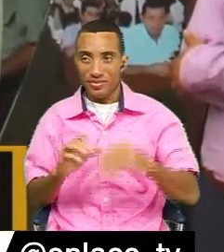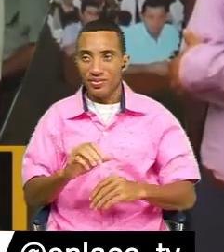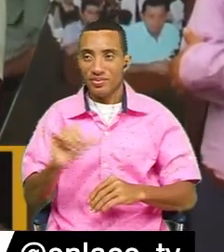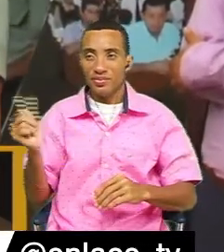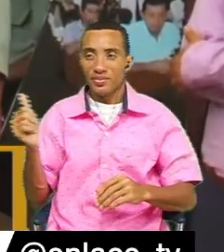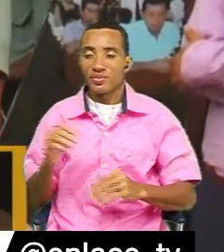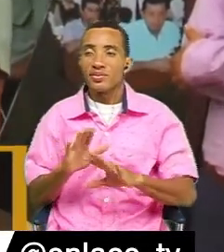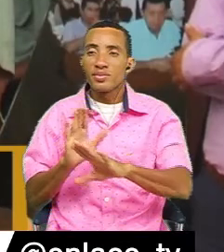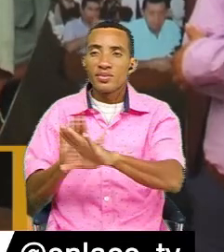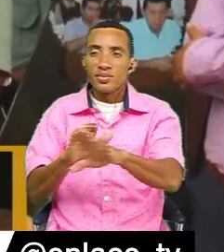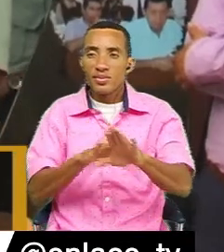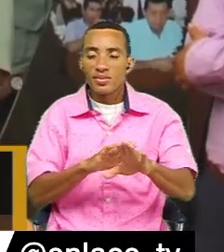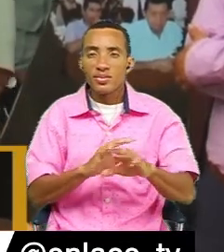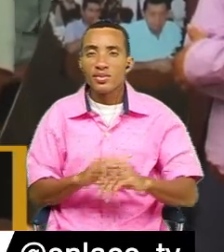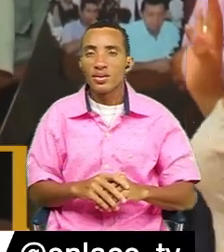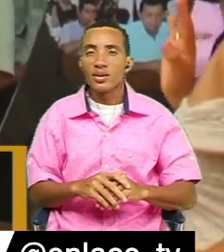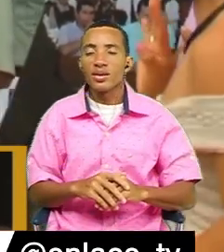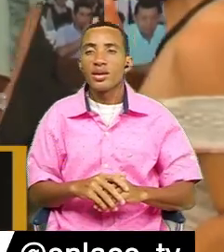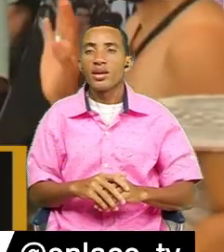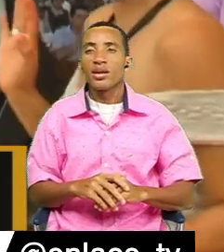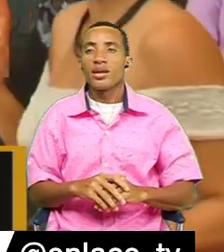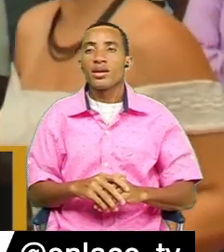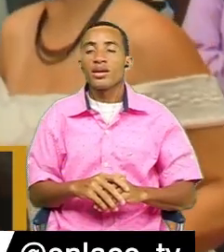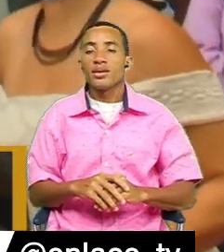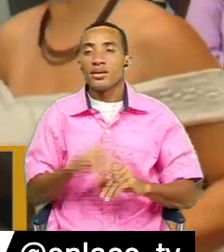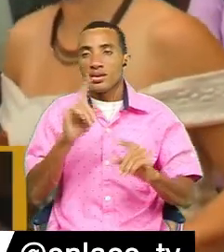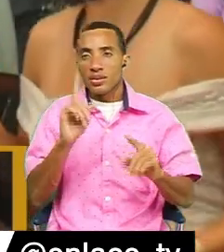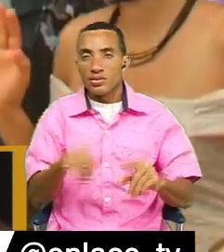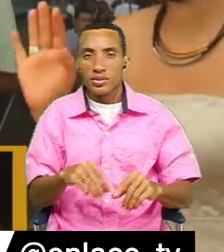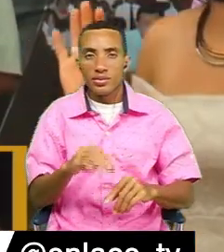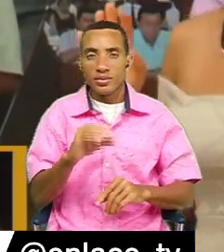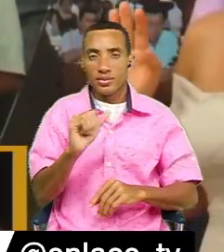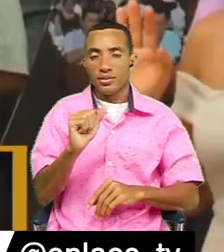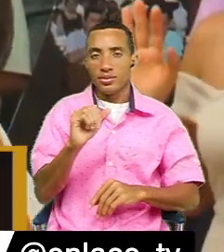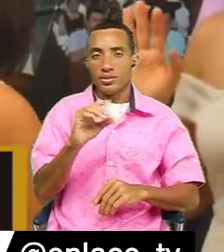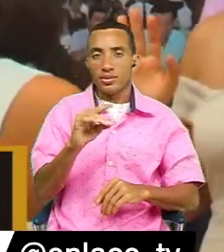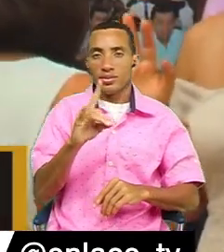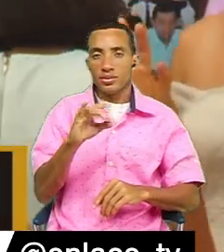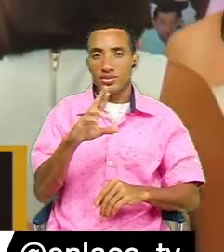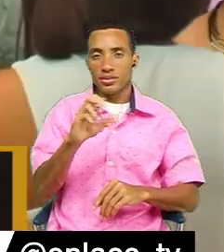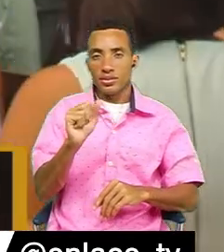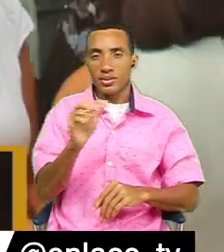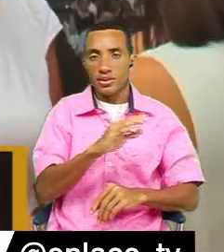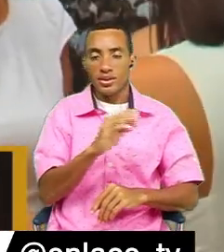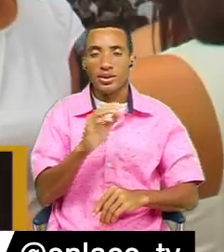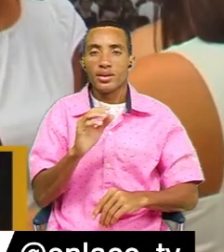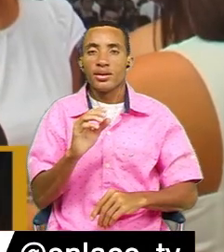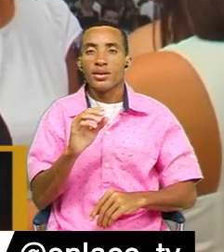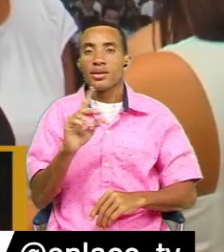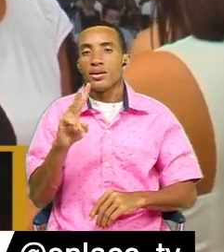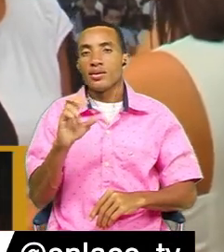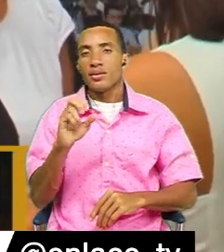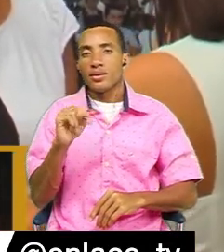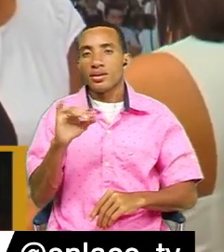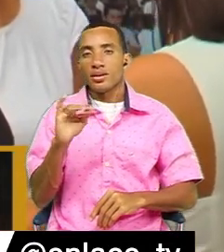equipo. Llega Kira Benítez, una abogada de experiencia en la ciudad,